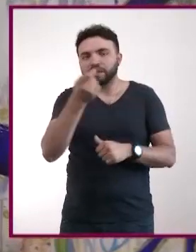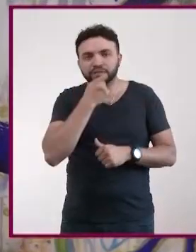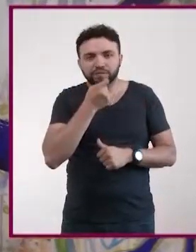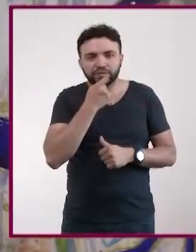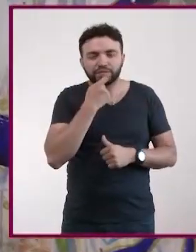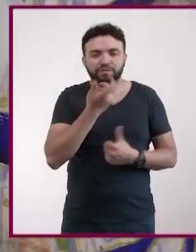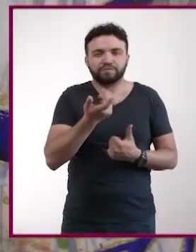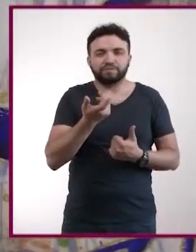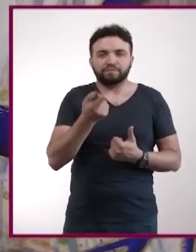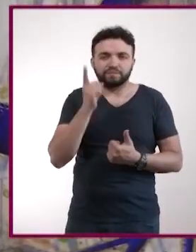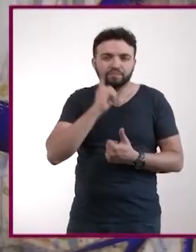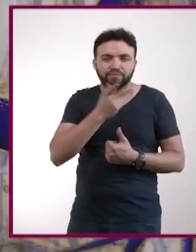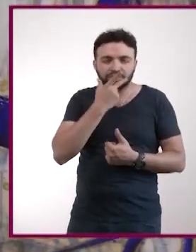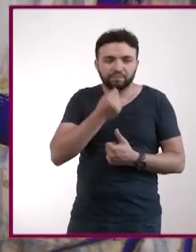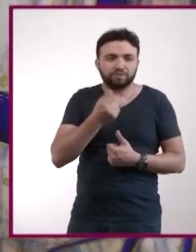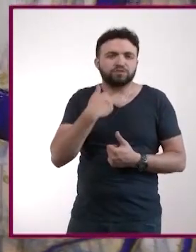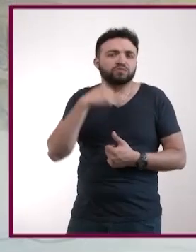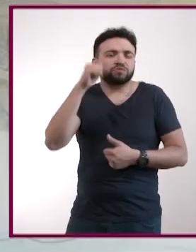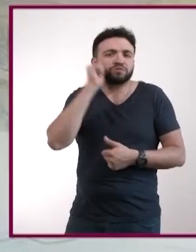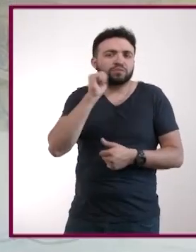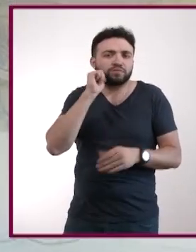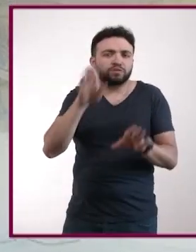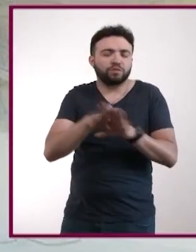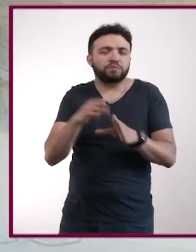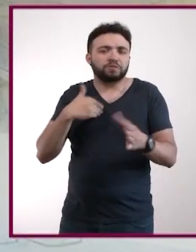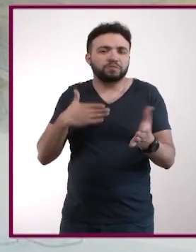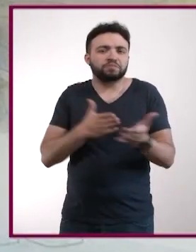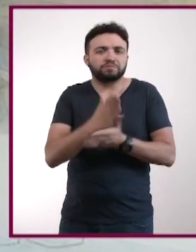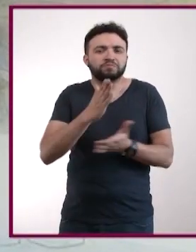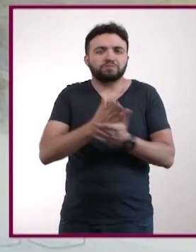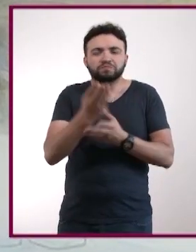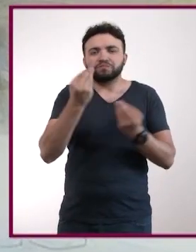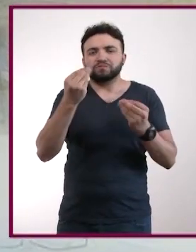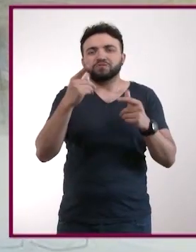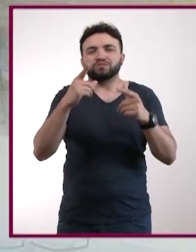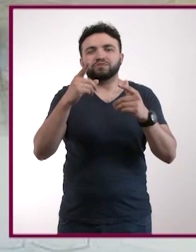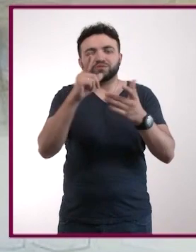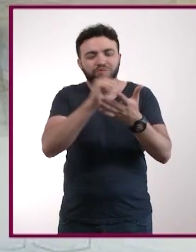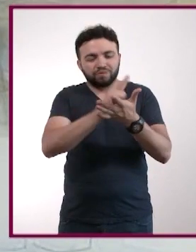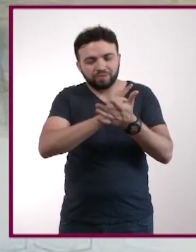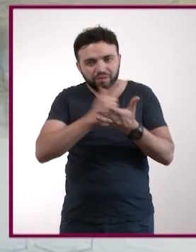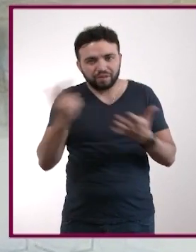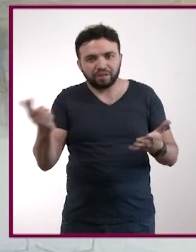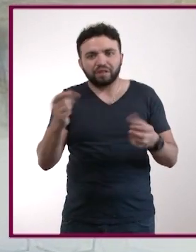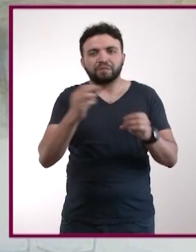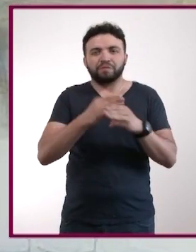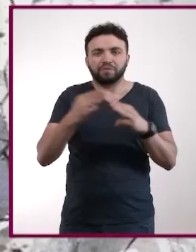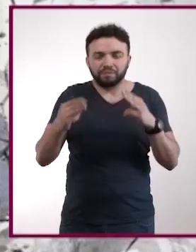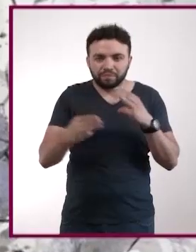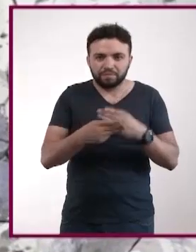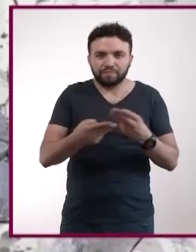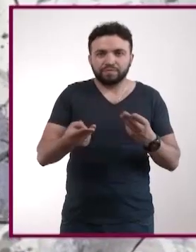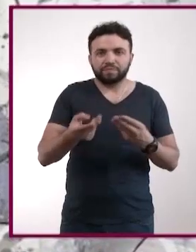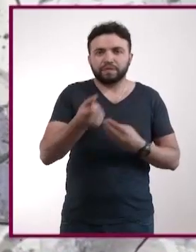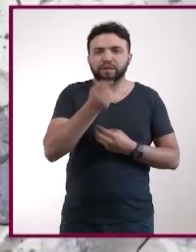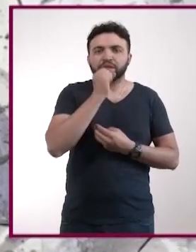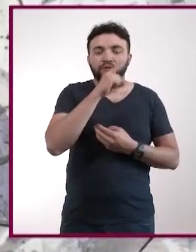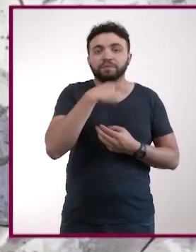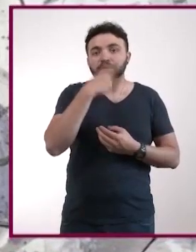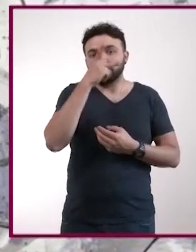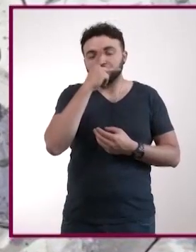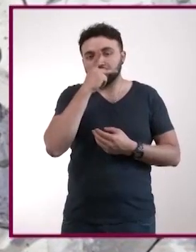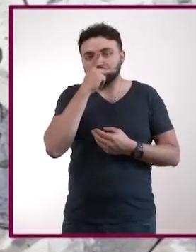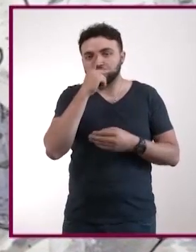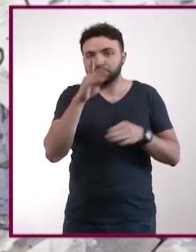¿no? Y siempre tuve acceso a muchos libros, material y también la, pues que mis papás